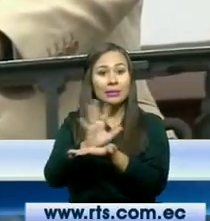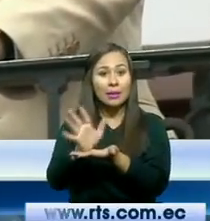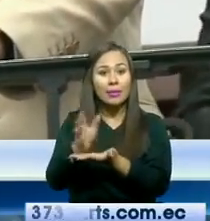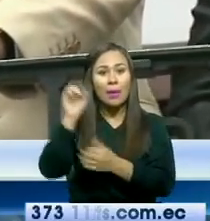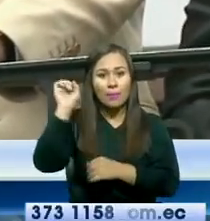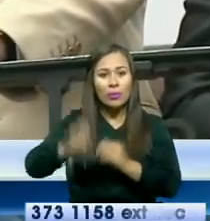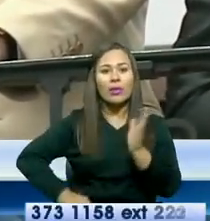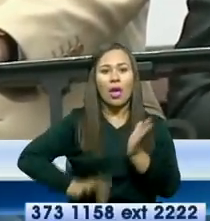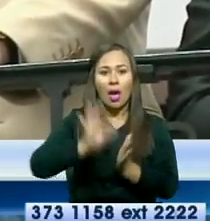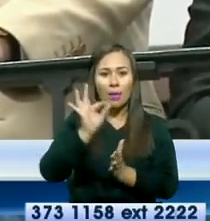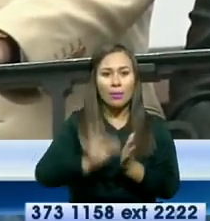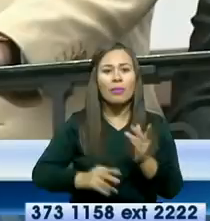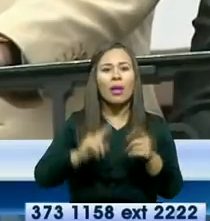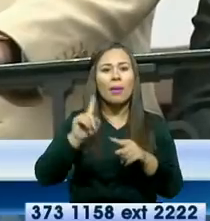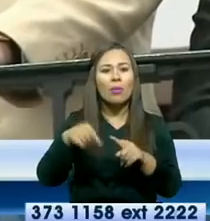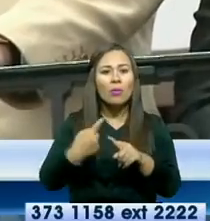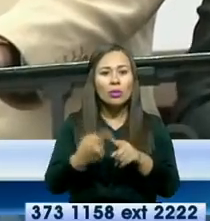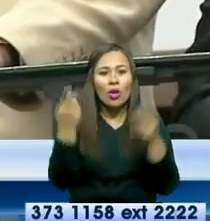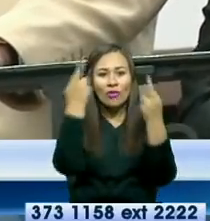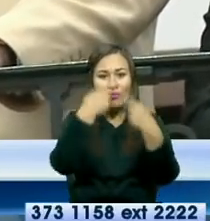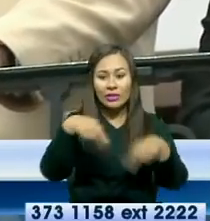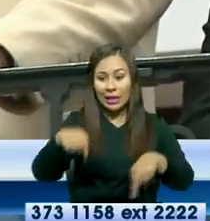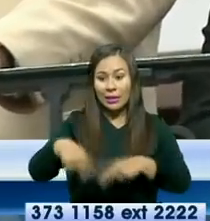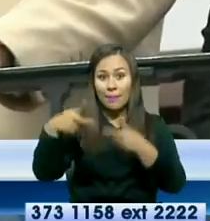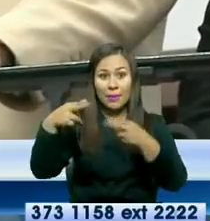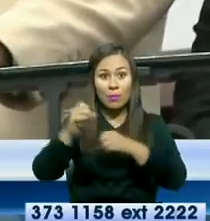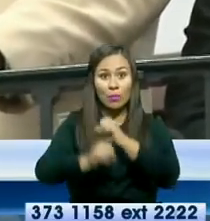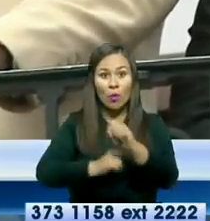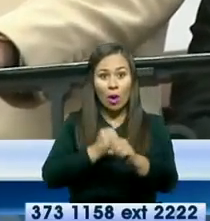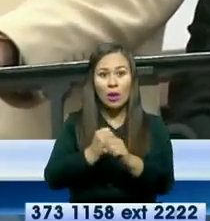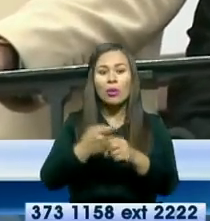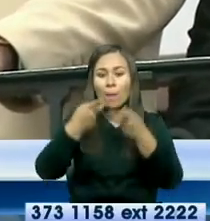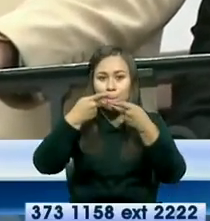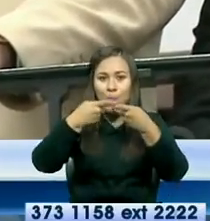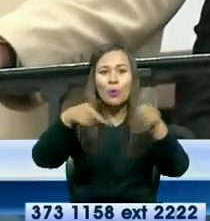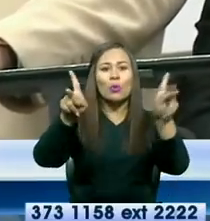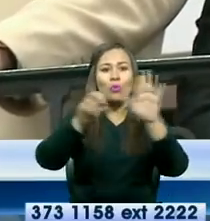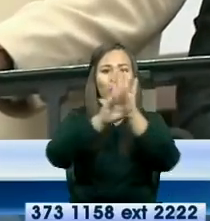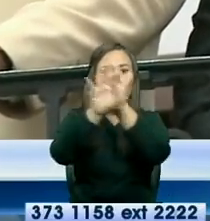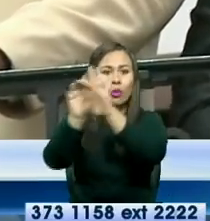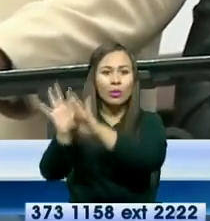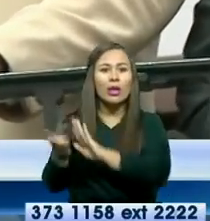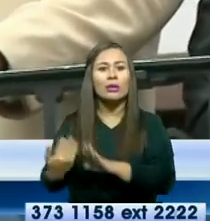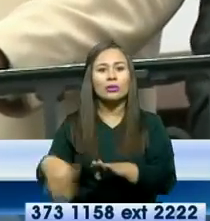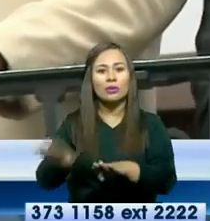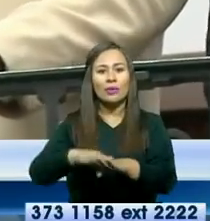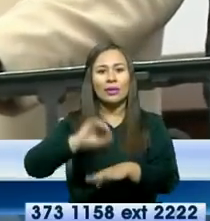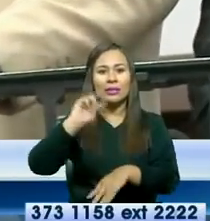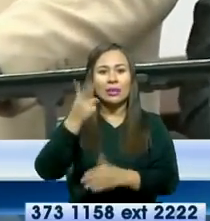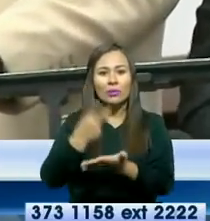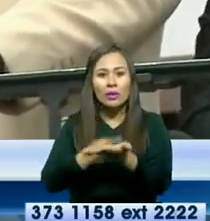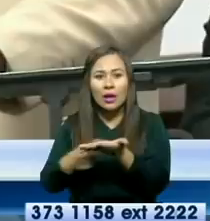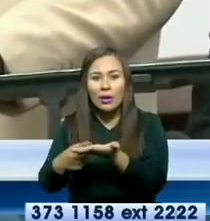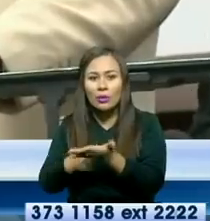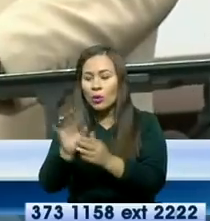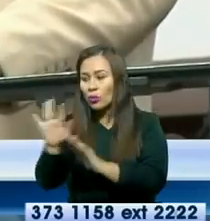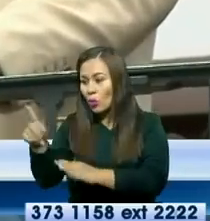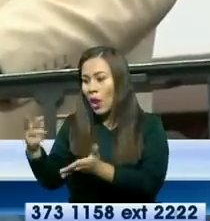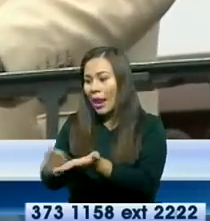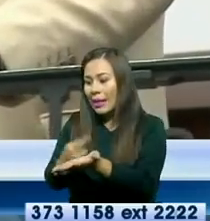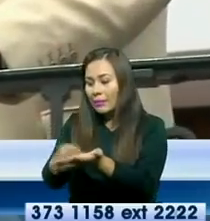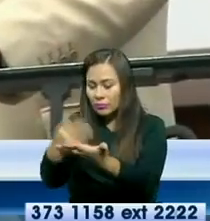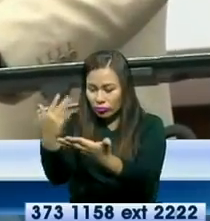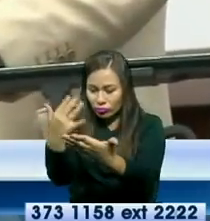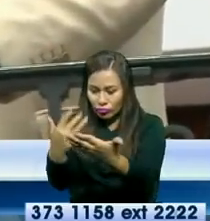de finales de este año, presidente, podamos remitirlo ya luego del segundo debate para su revisión o para